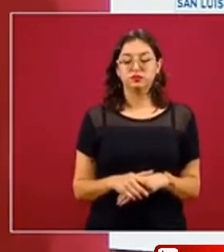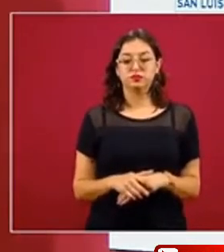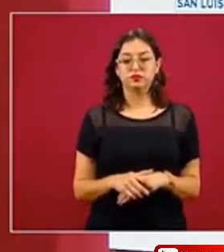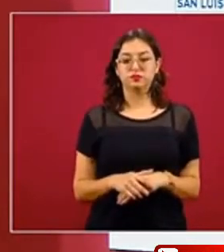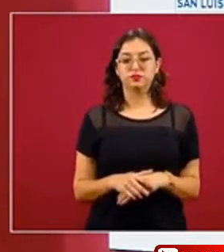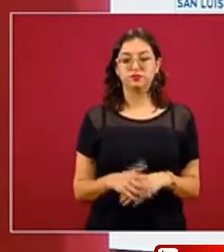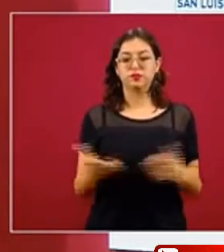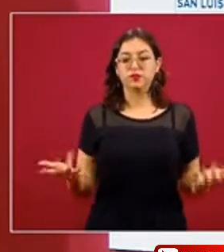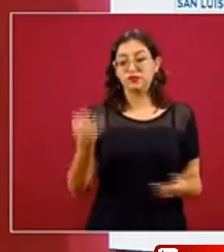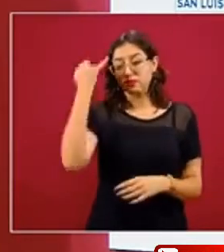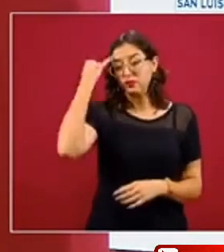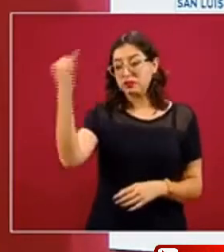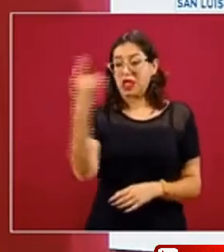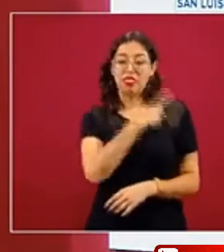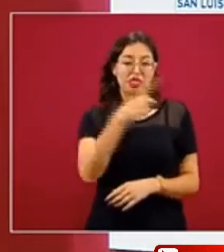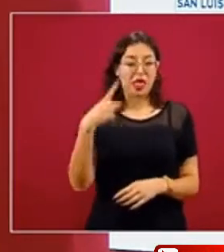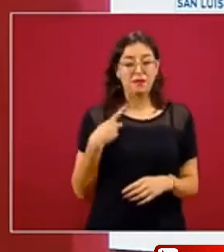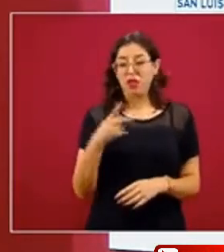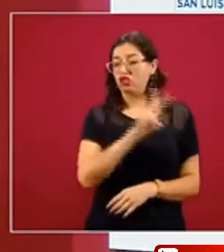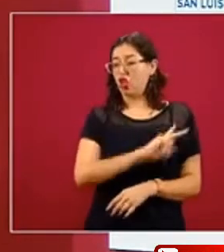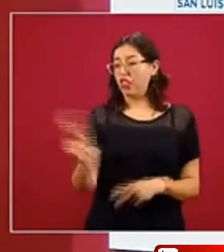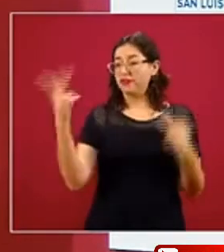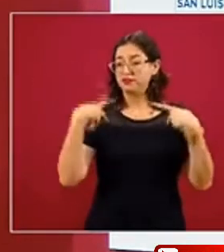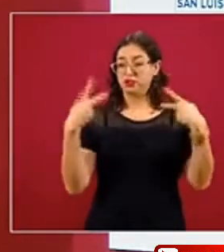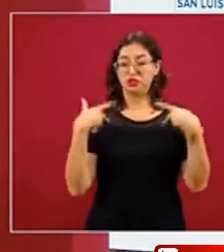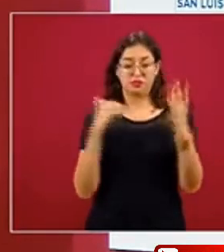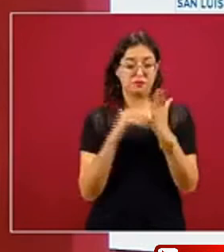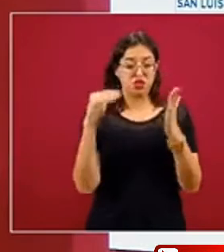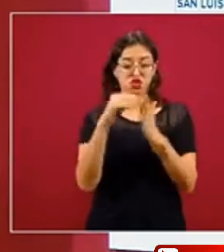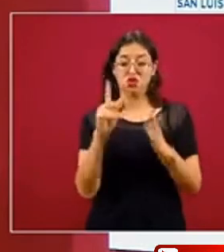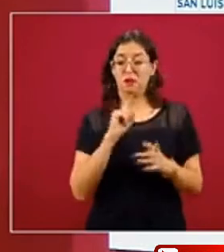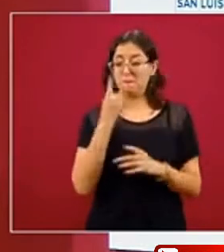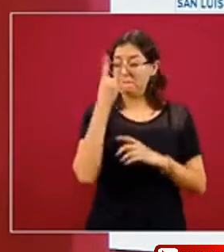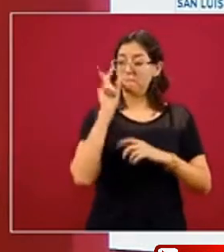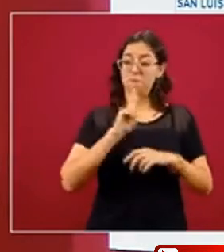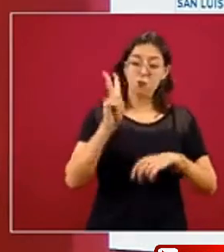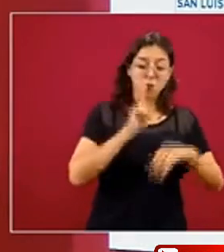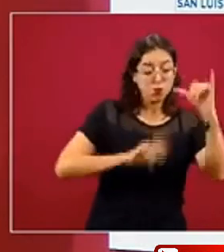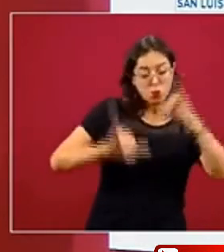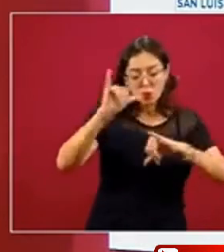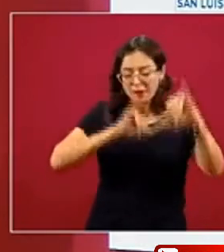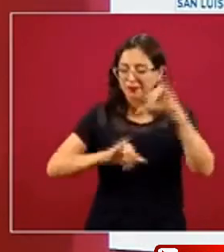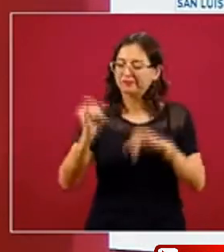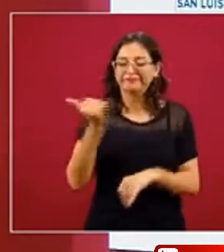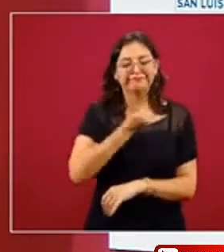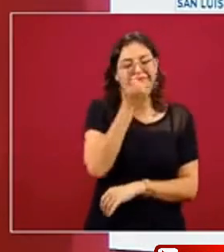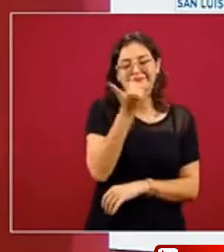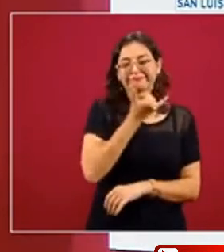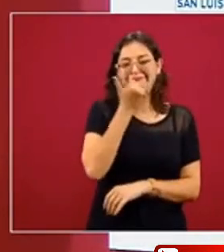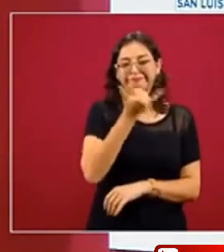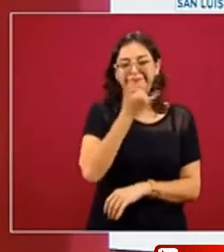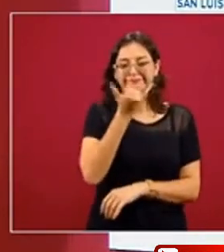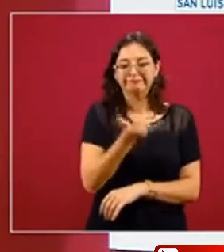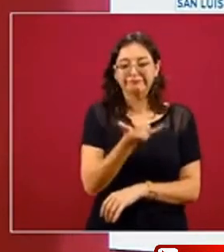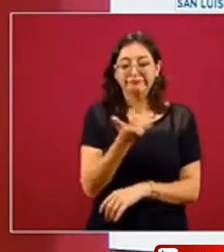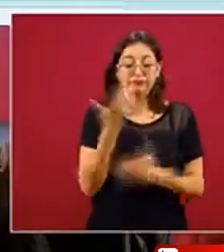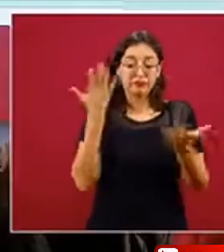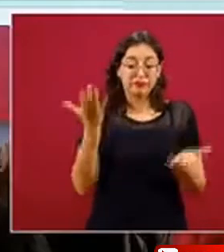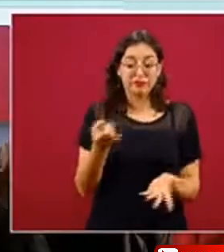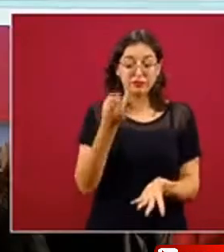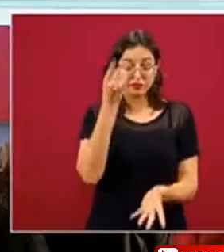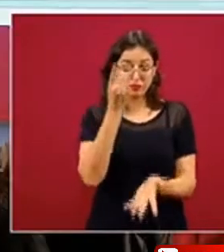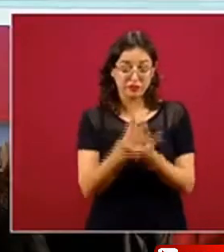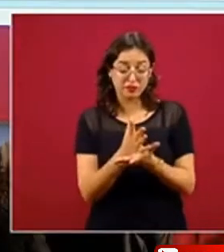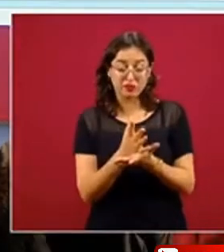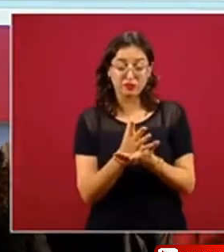hacer millones de pruebas parte de un supuesto muy equivocado, que es que solo con la prueba